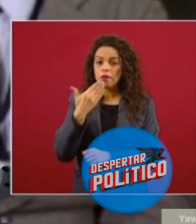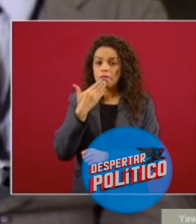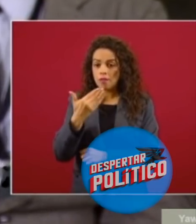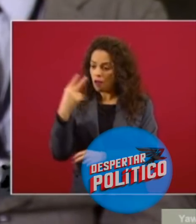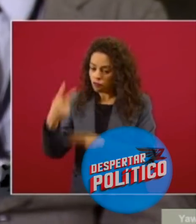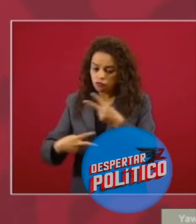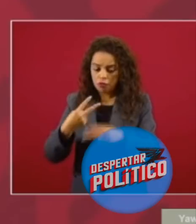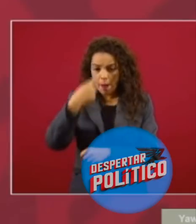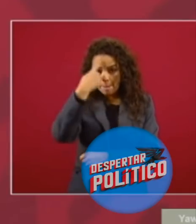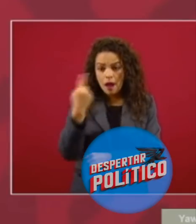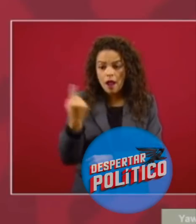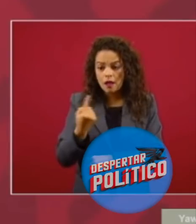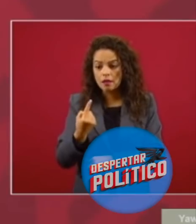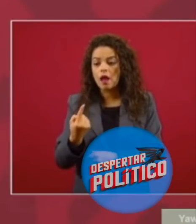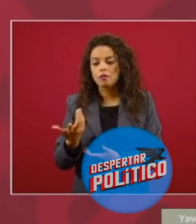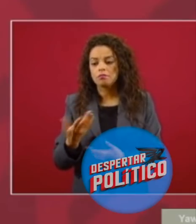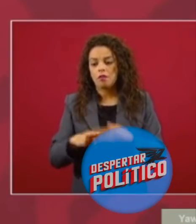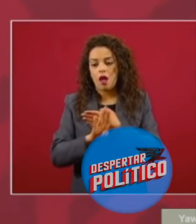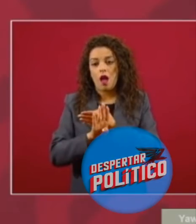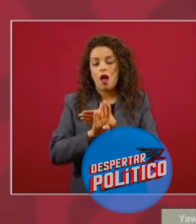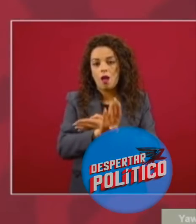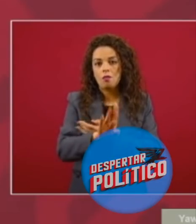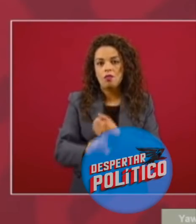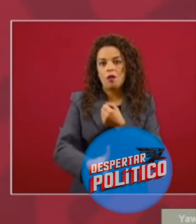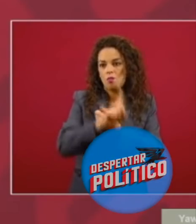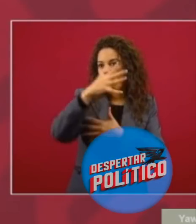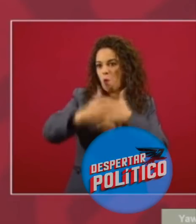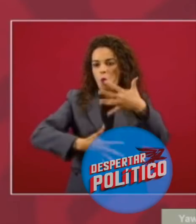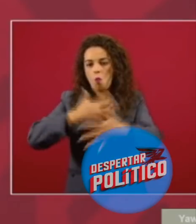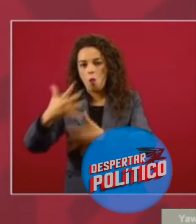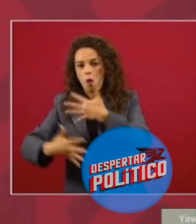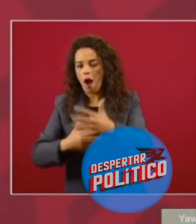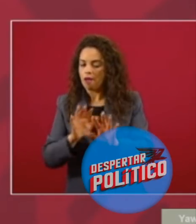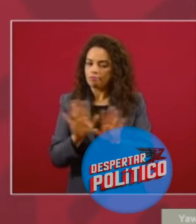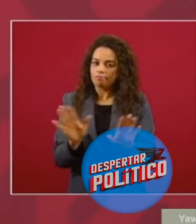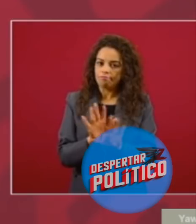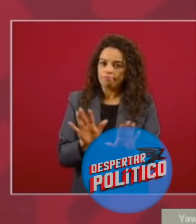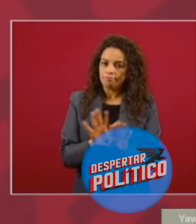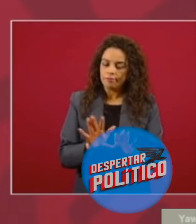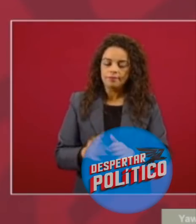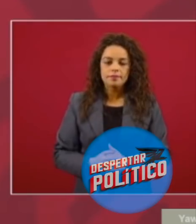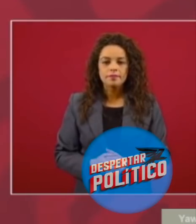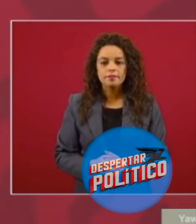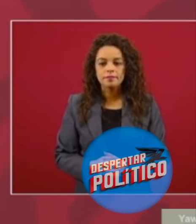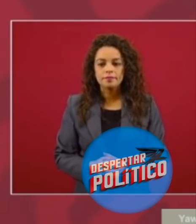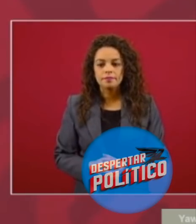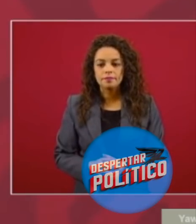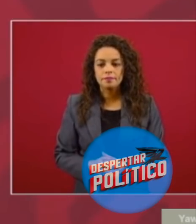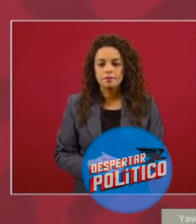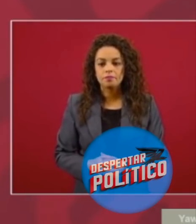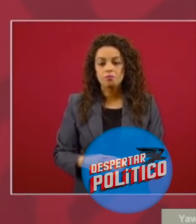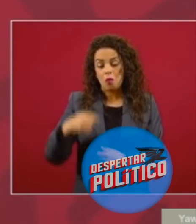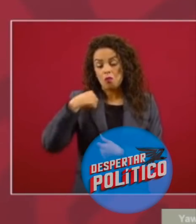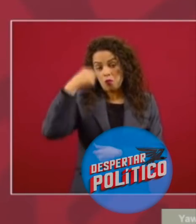evitar una confrontación, un enfrentamiento. Considero que fue